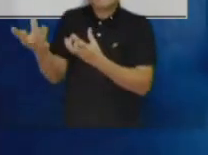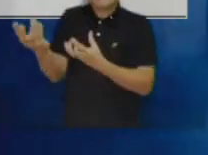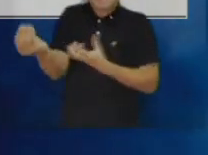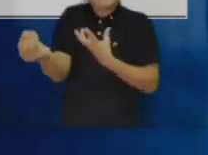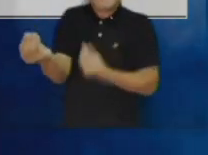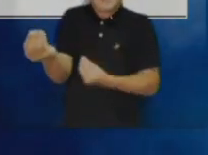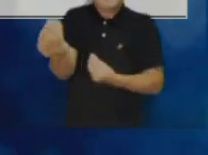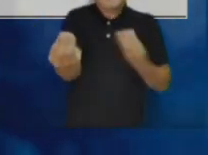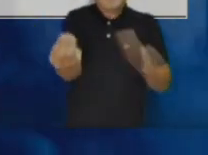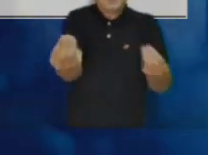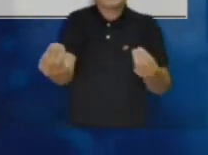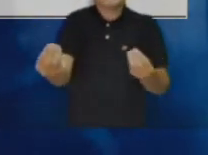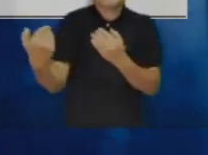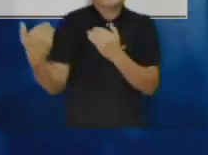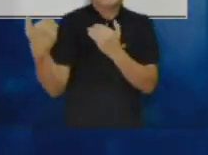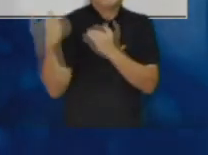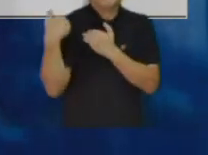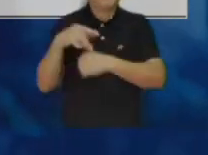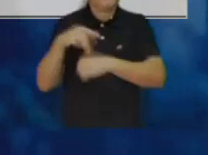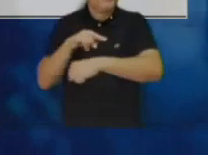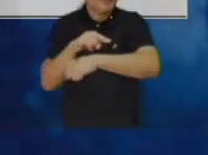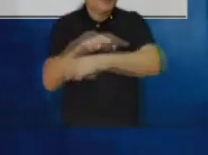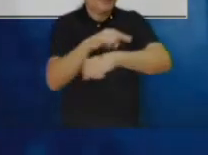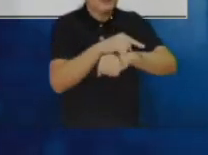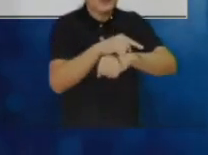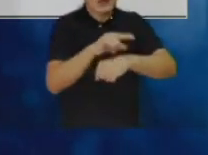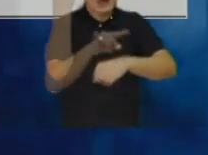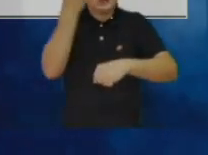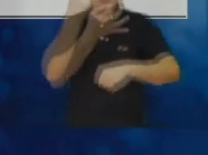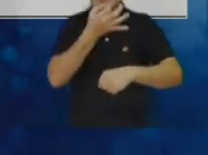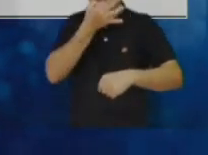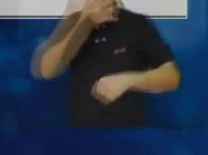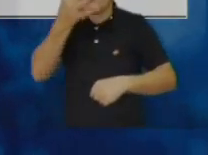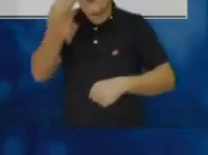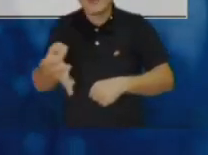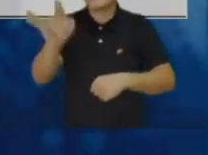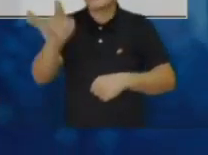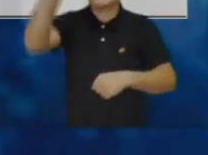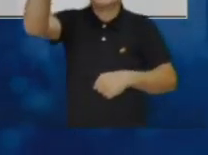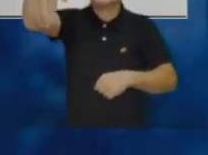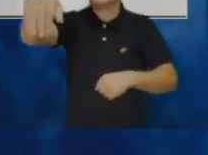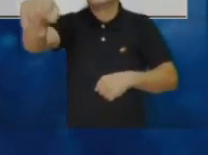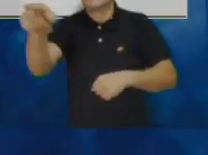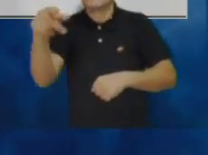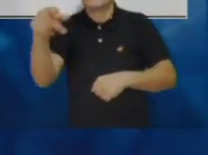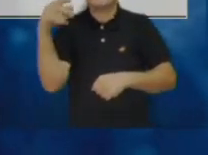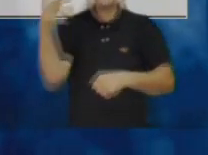controlar y reportar a los fiscales locales cuando hay incumplimiento.